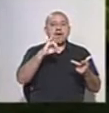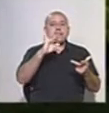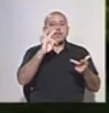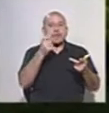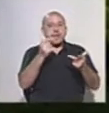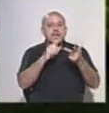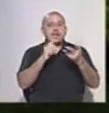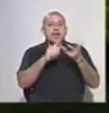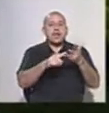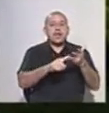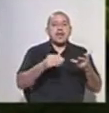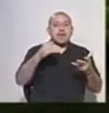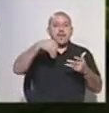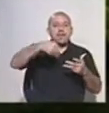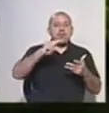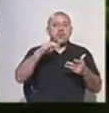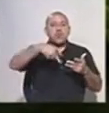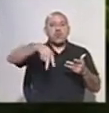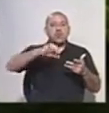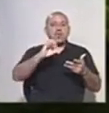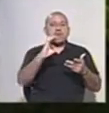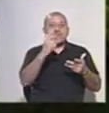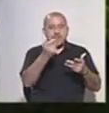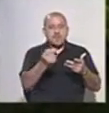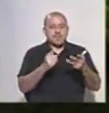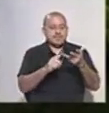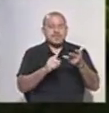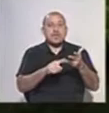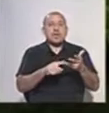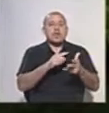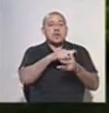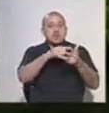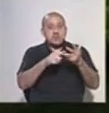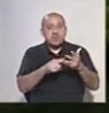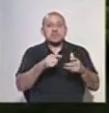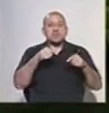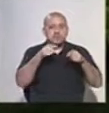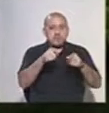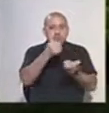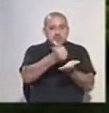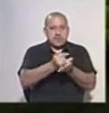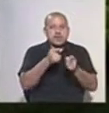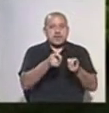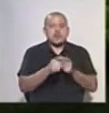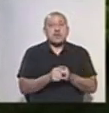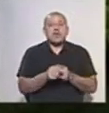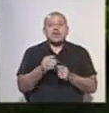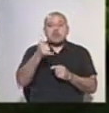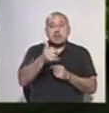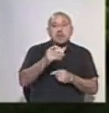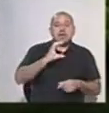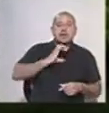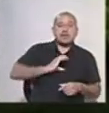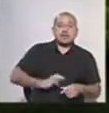la noche de hoy aquí en el Monumental de la Costa. Algunas particularidades sobre este escenario. muchas tal vez las pueden